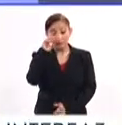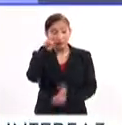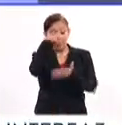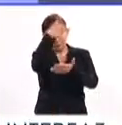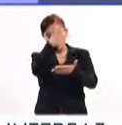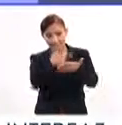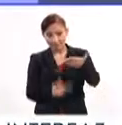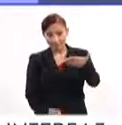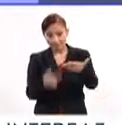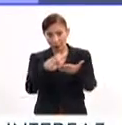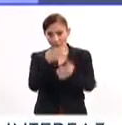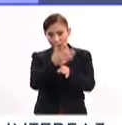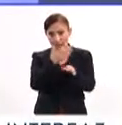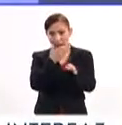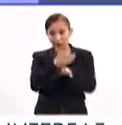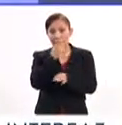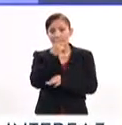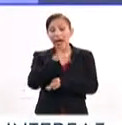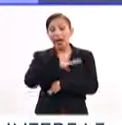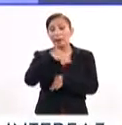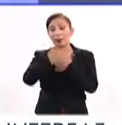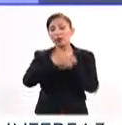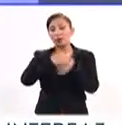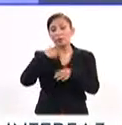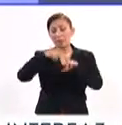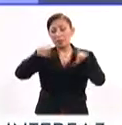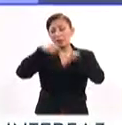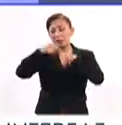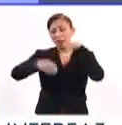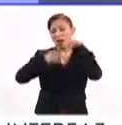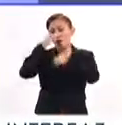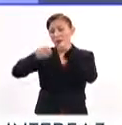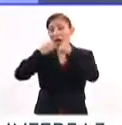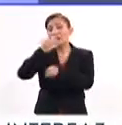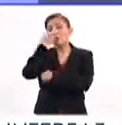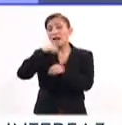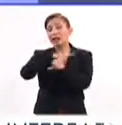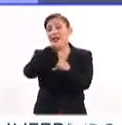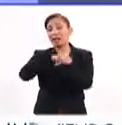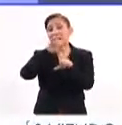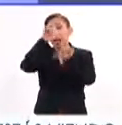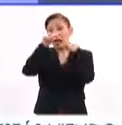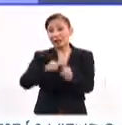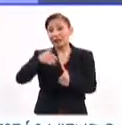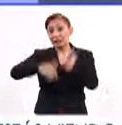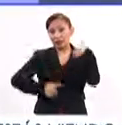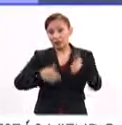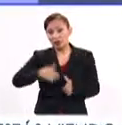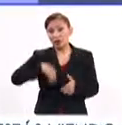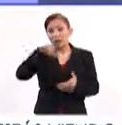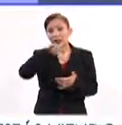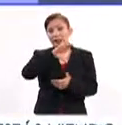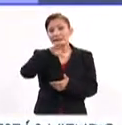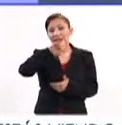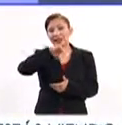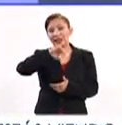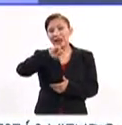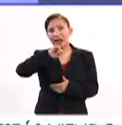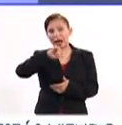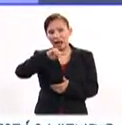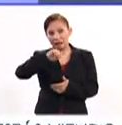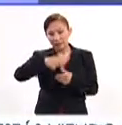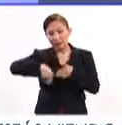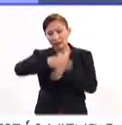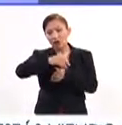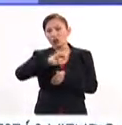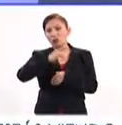consulten la cartelera. Por lo pronto les digo que habrá un maratón de teatro en la Escuela Nacional de Arte Teatral, Centro Nacional de las Artes, esquina